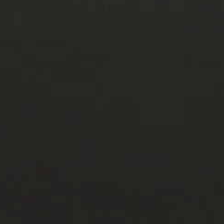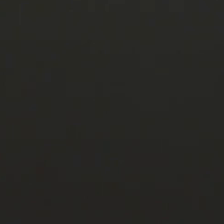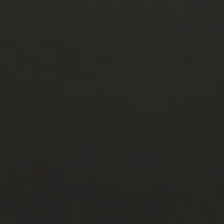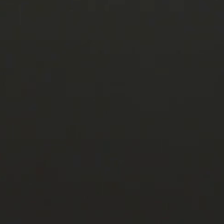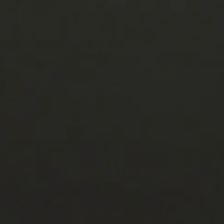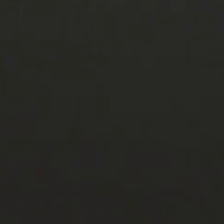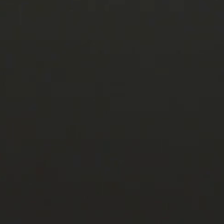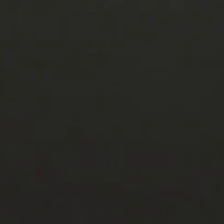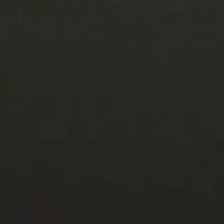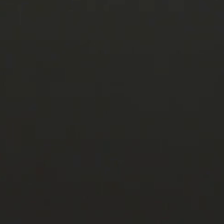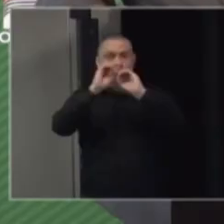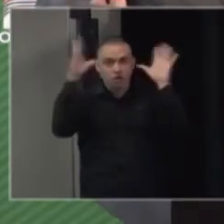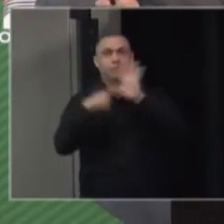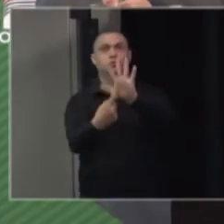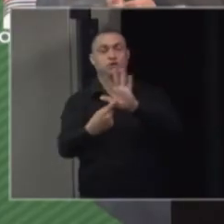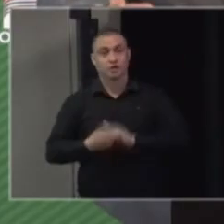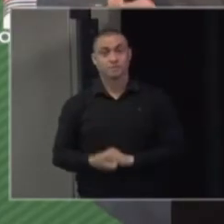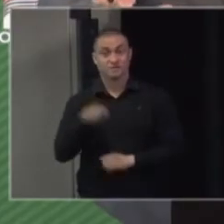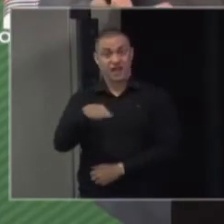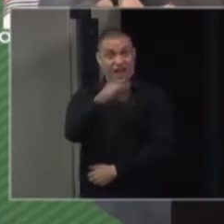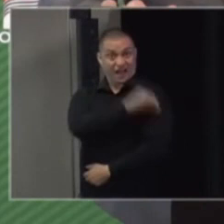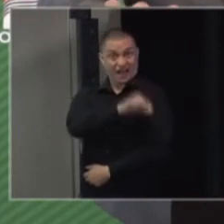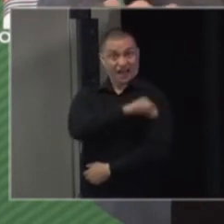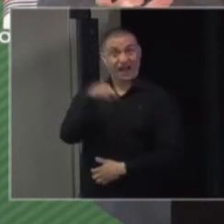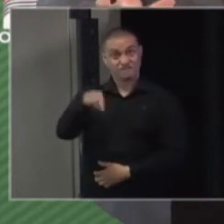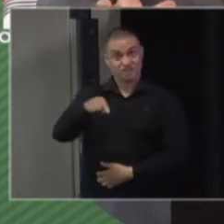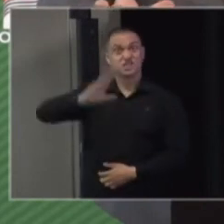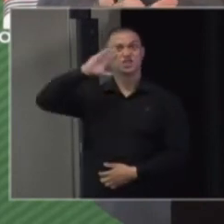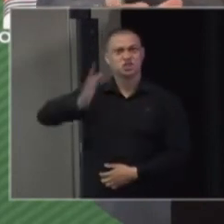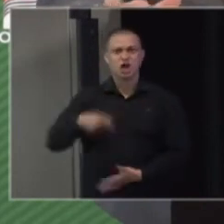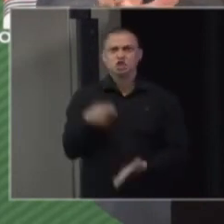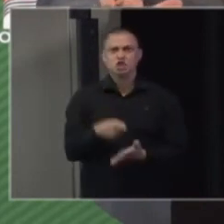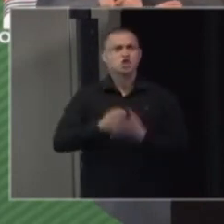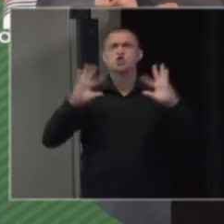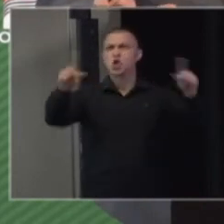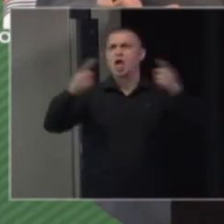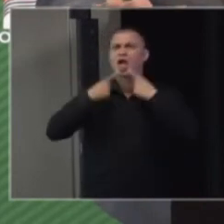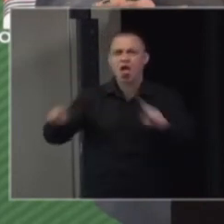2022. Una vacuna que fue duramente